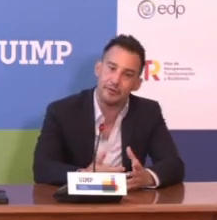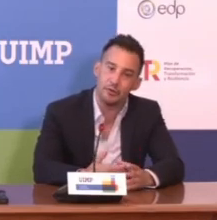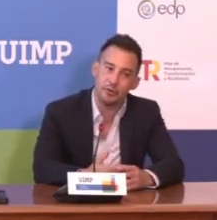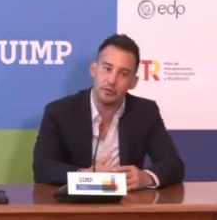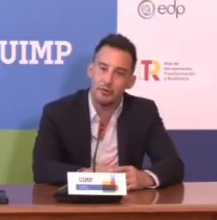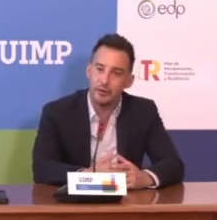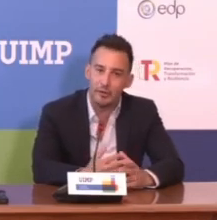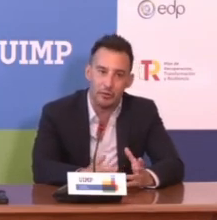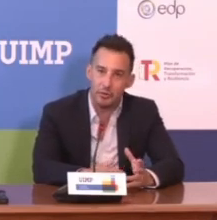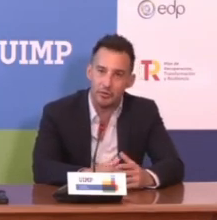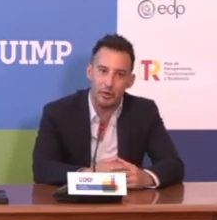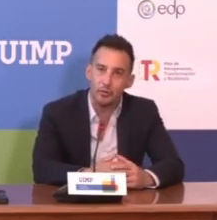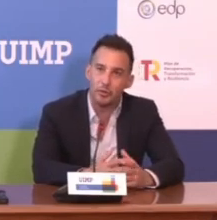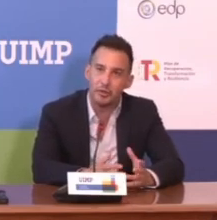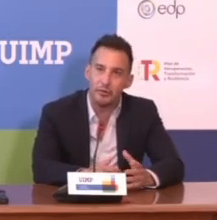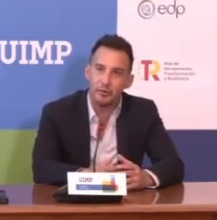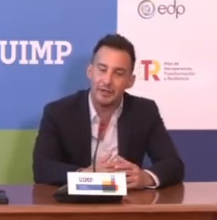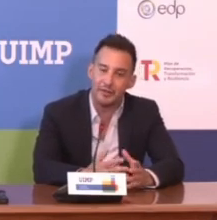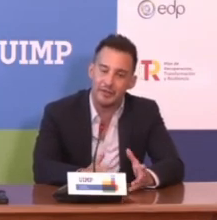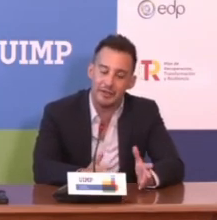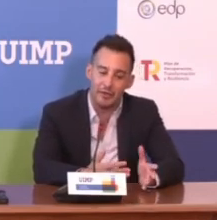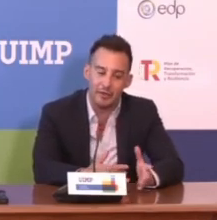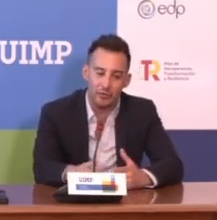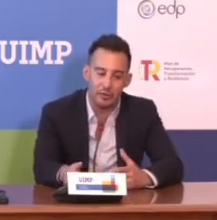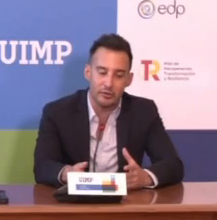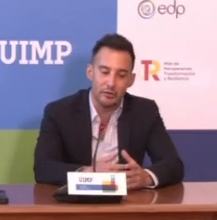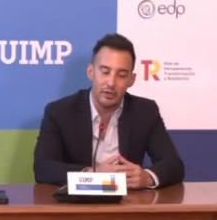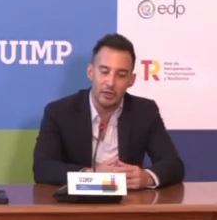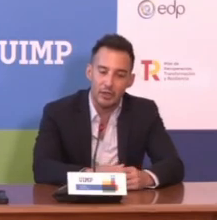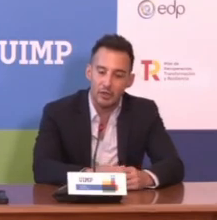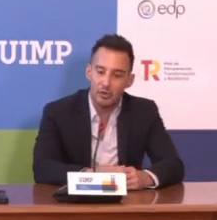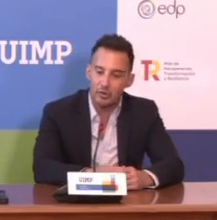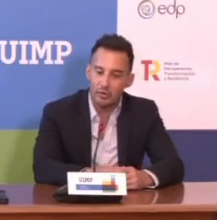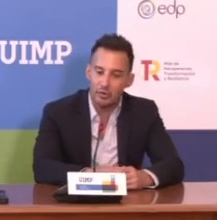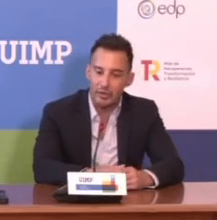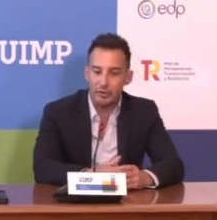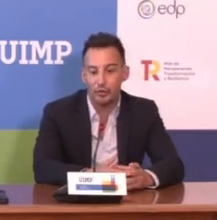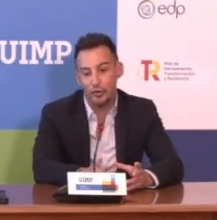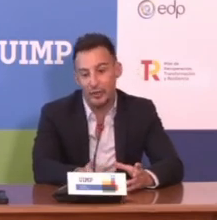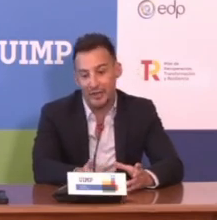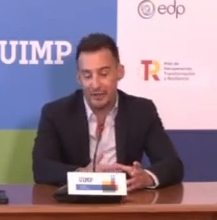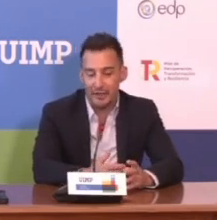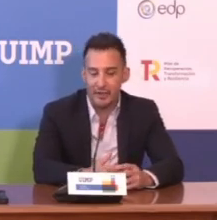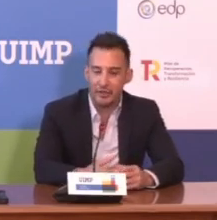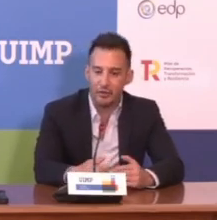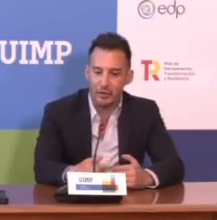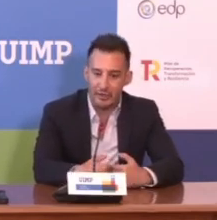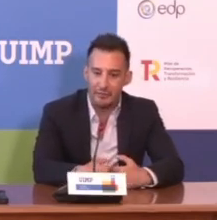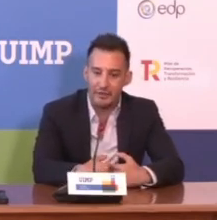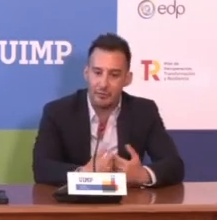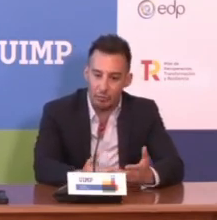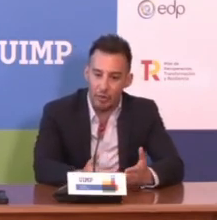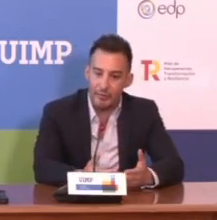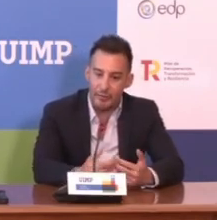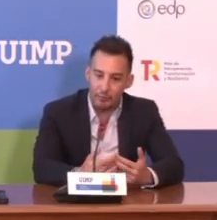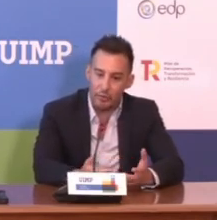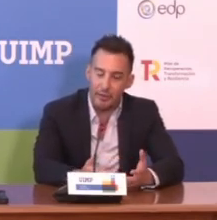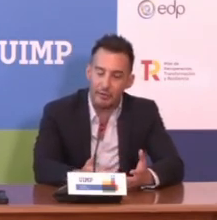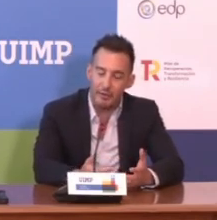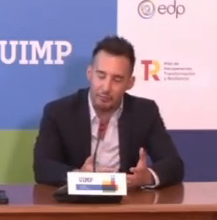la vida haciendo esto y decía, bueno, pues yo hago cuento la historia que sea, y ahora he descubierto con los años, con las décadas, que lo que realmente me